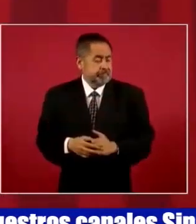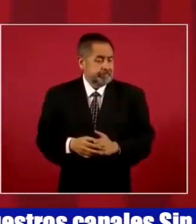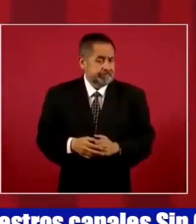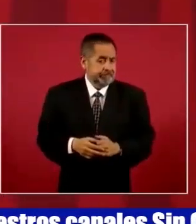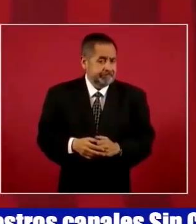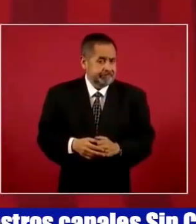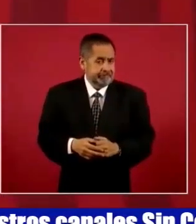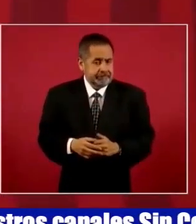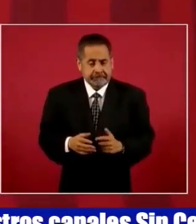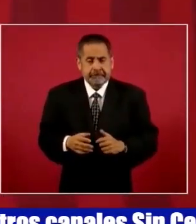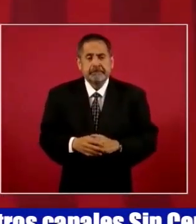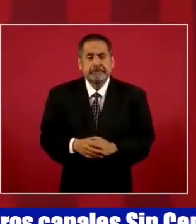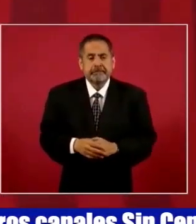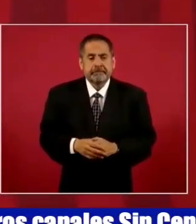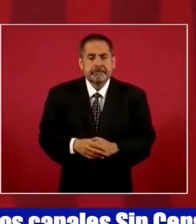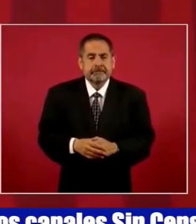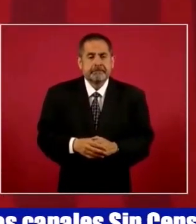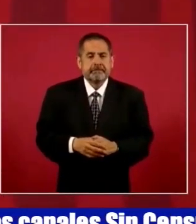que